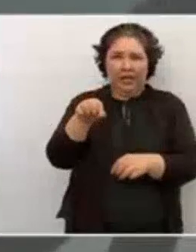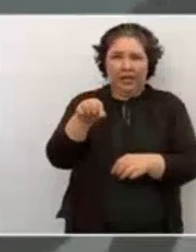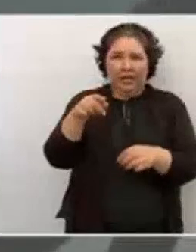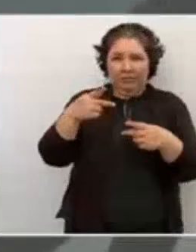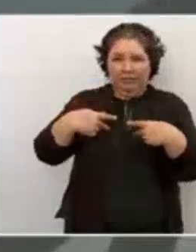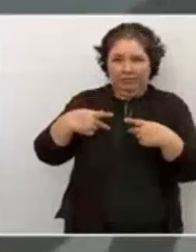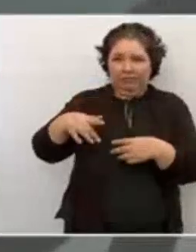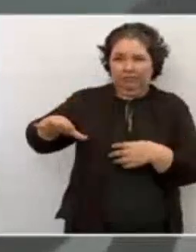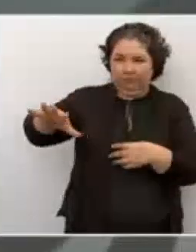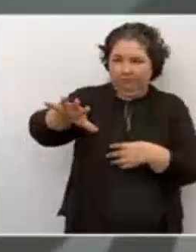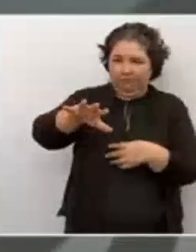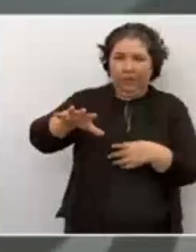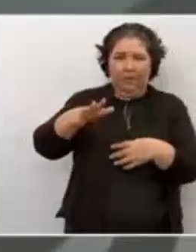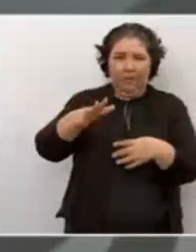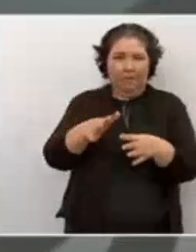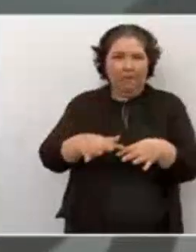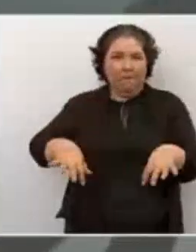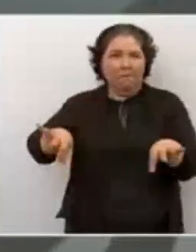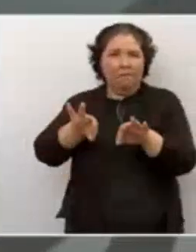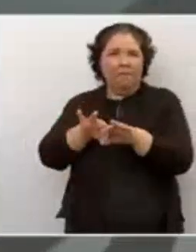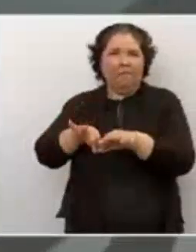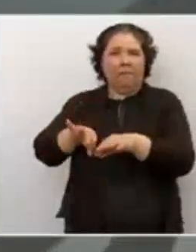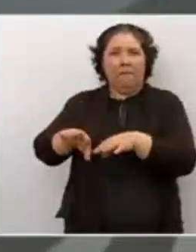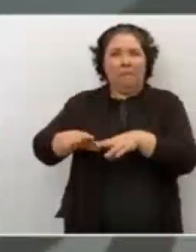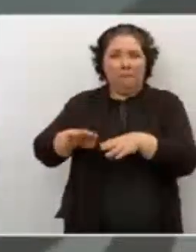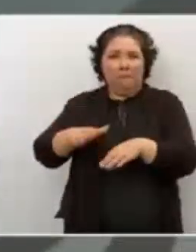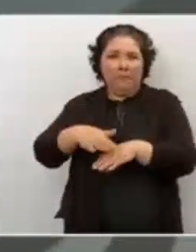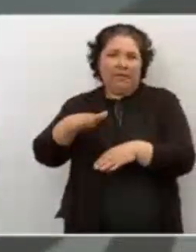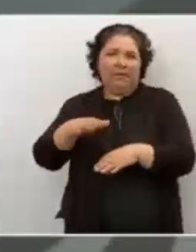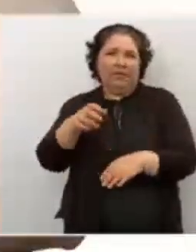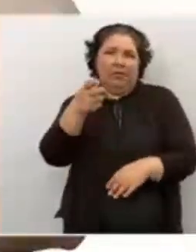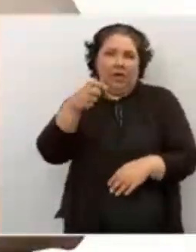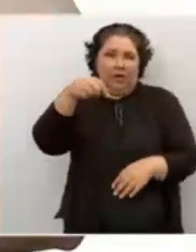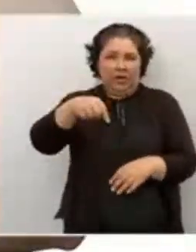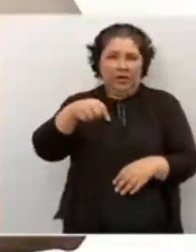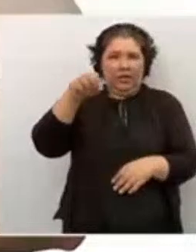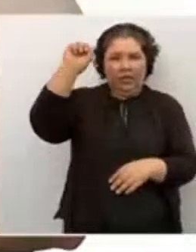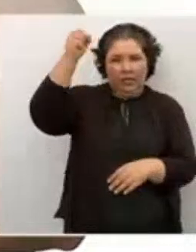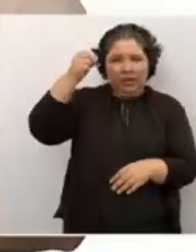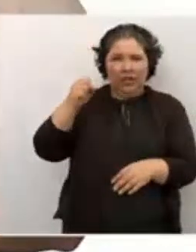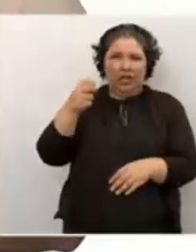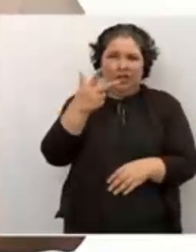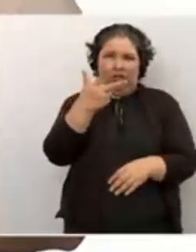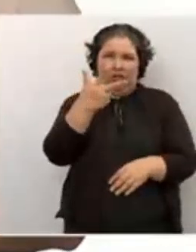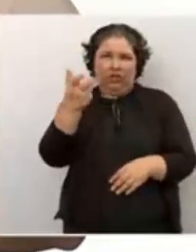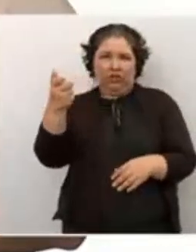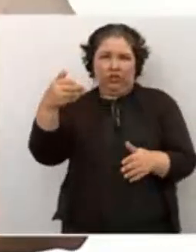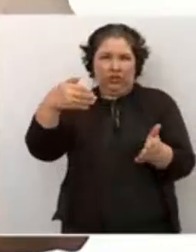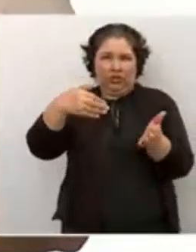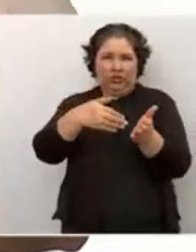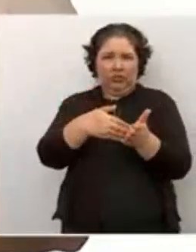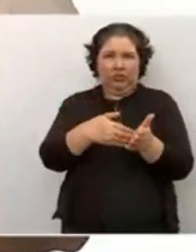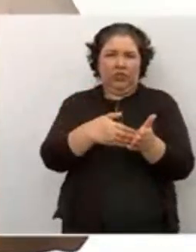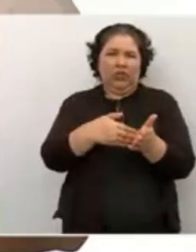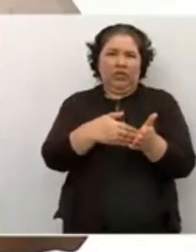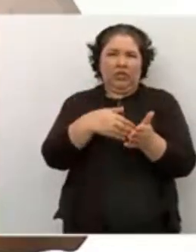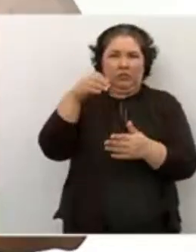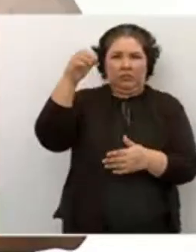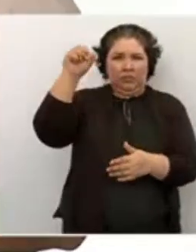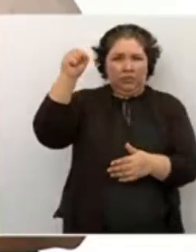mayor empeño. Por eso aquí en Sinaloa, 800,000 sinaloenses, hombres y